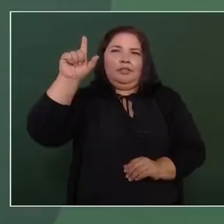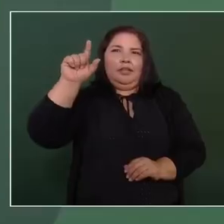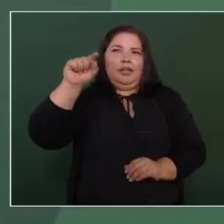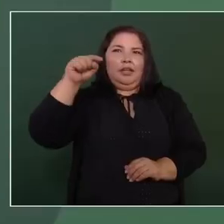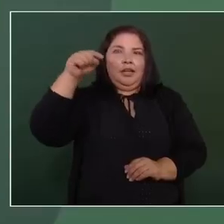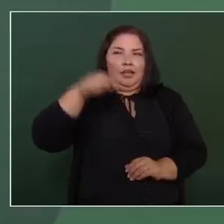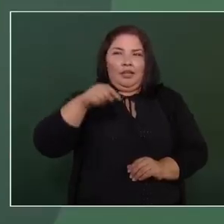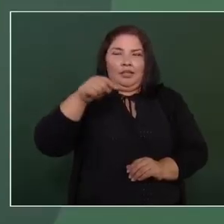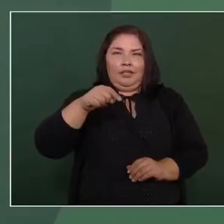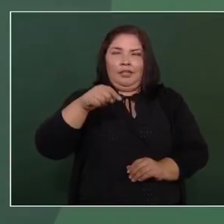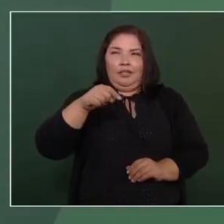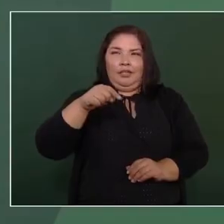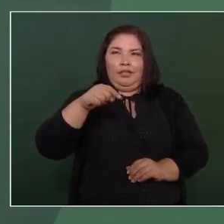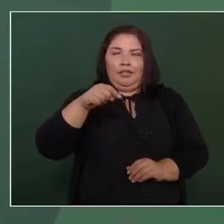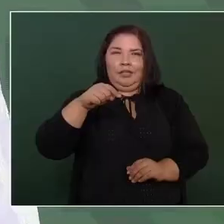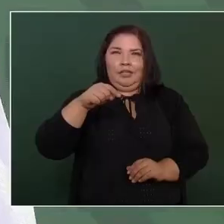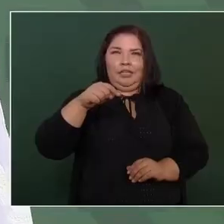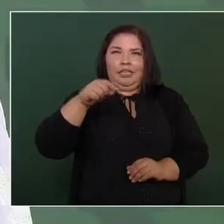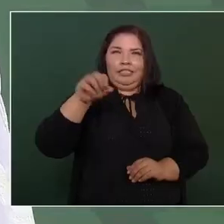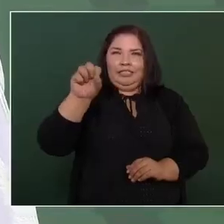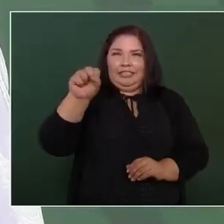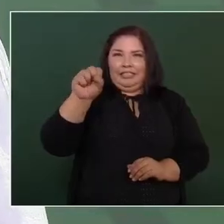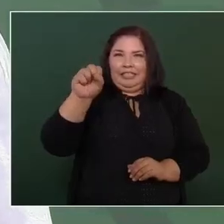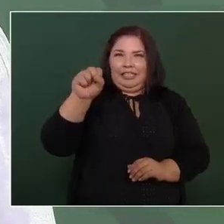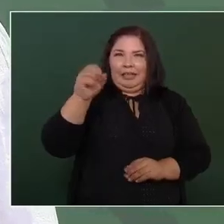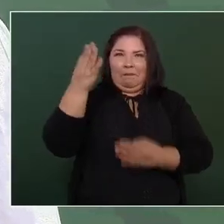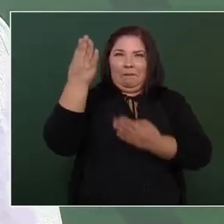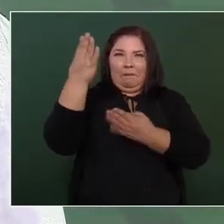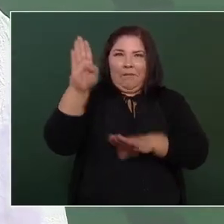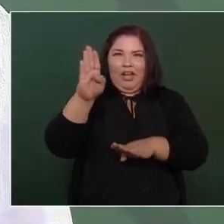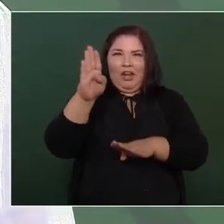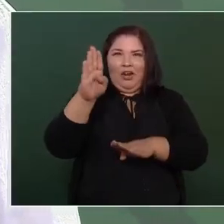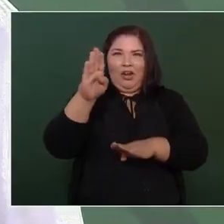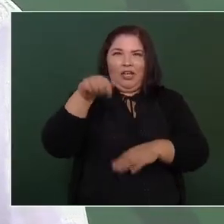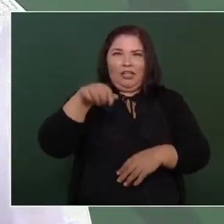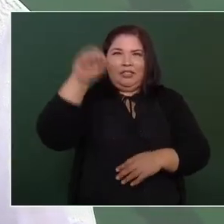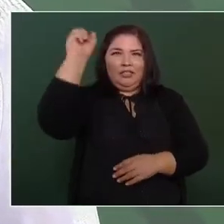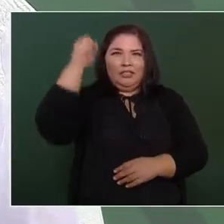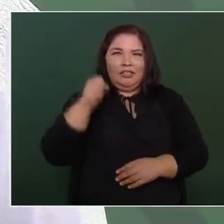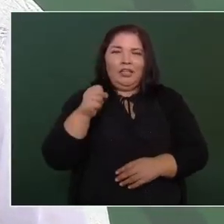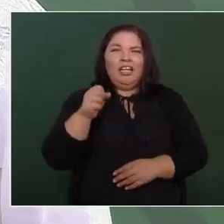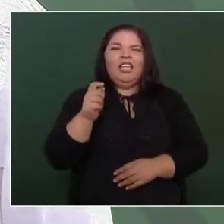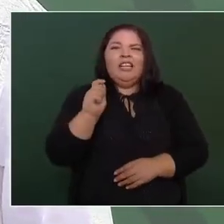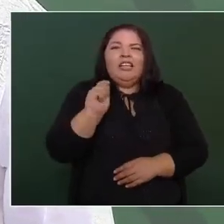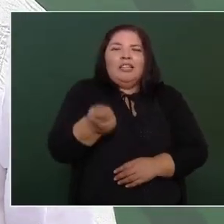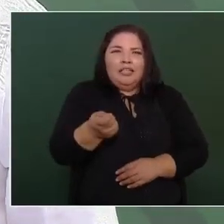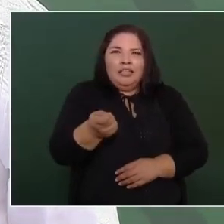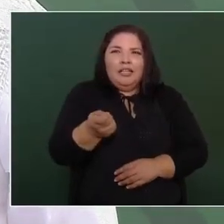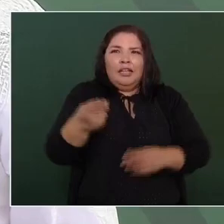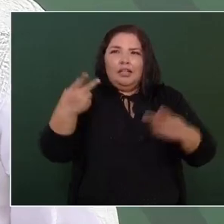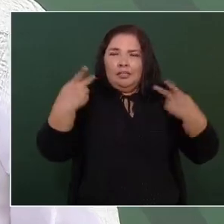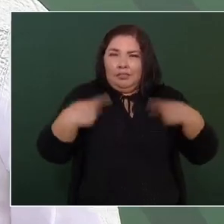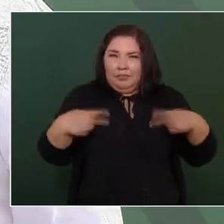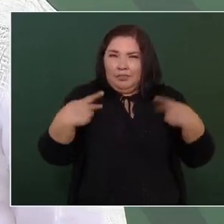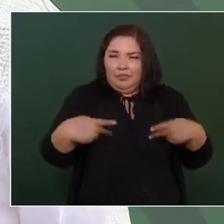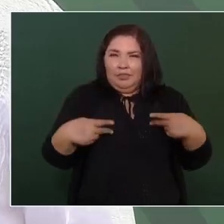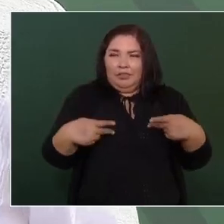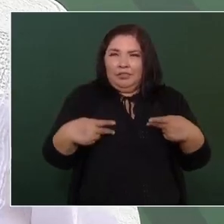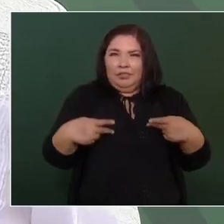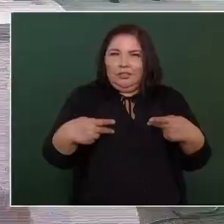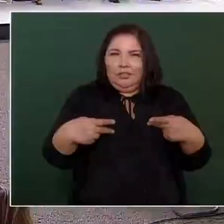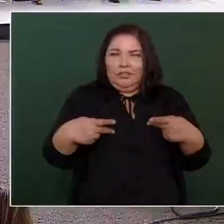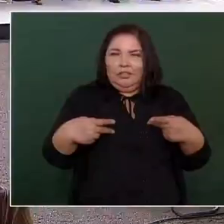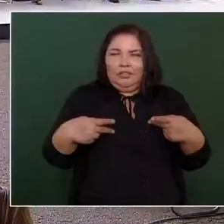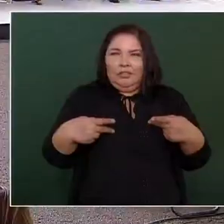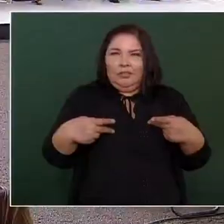Aquí son como 60. ¿Esto qué significa? Que la gente